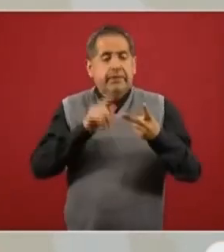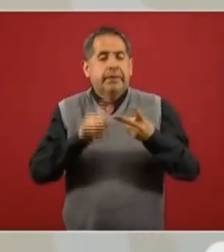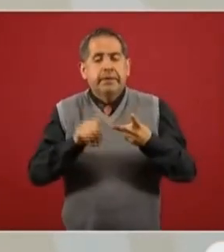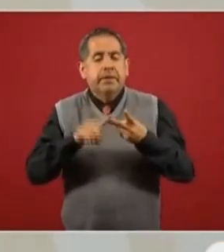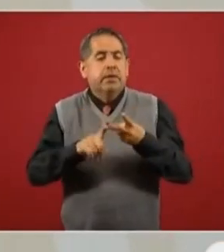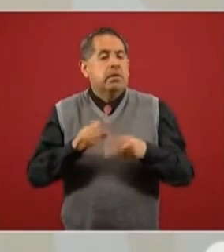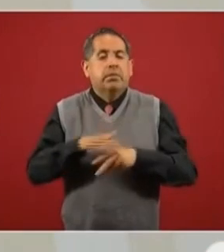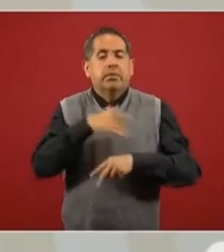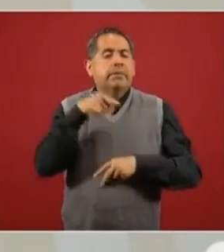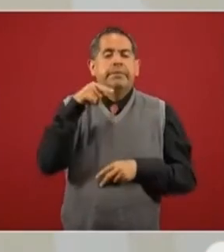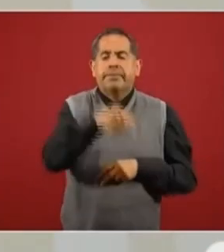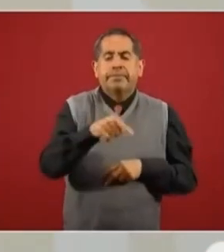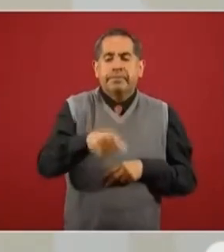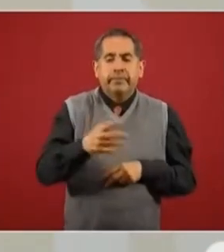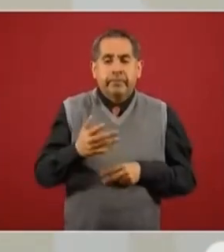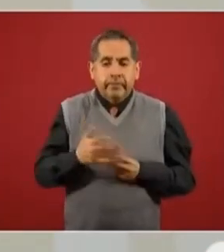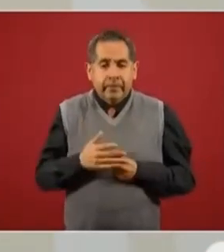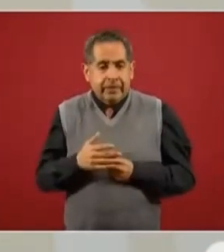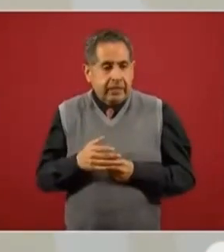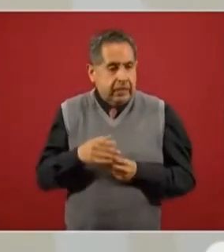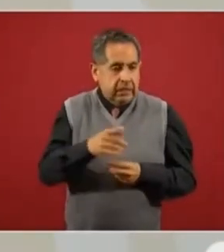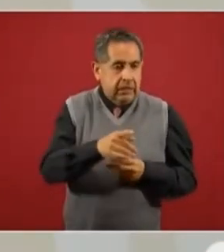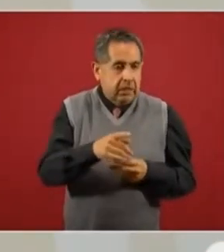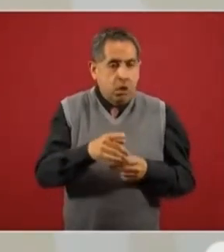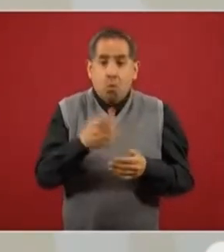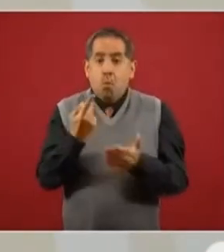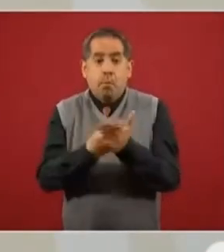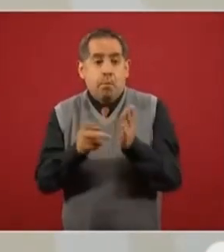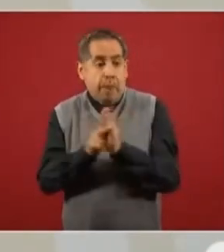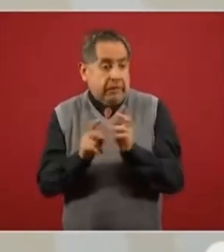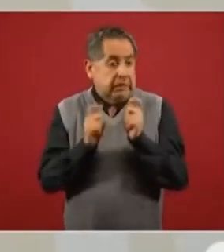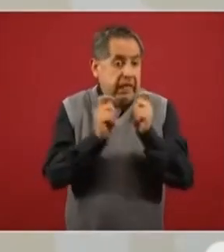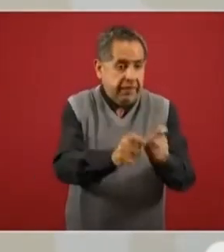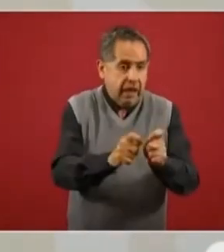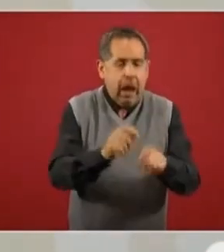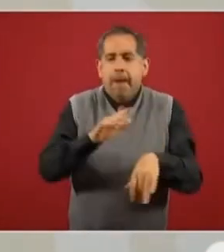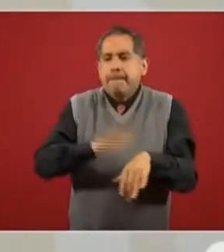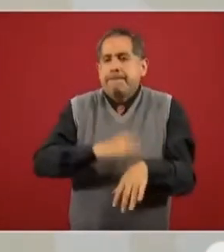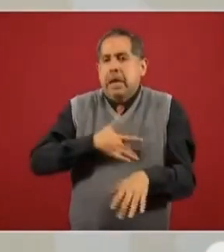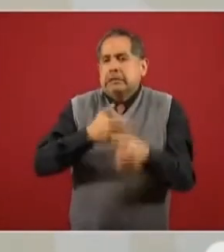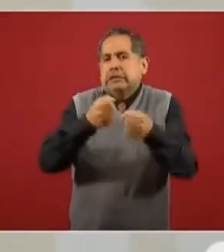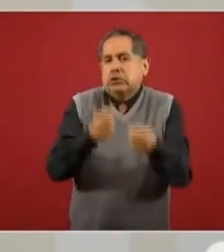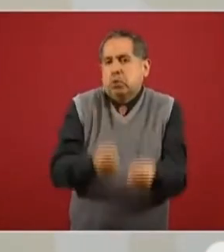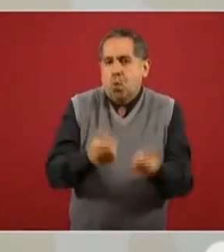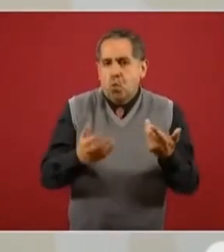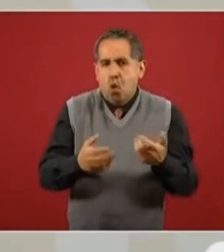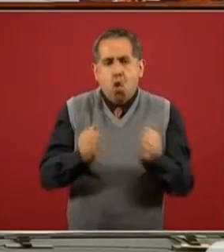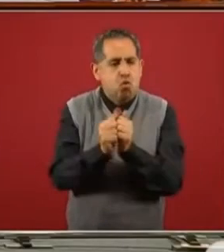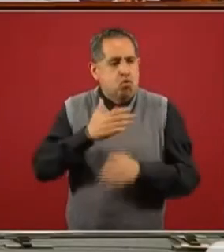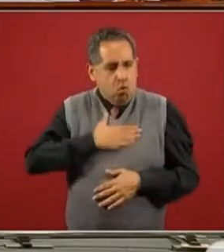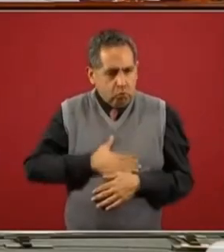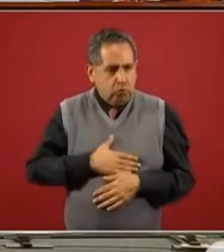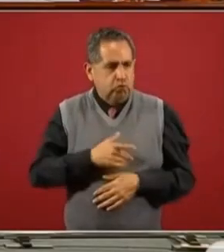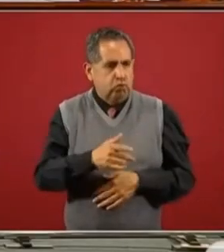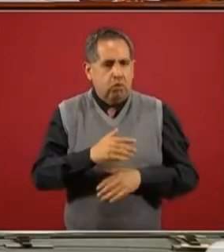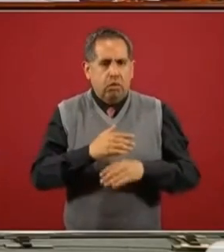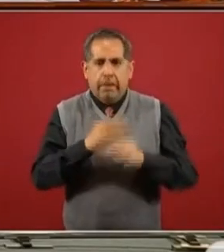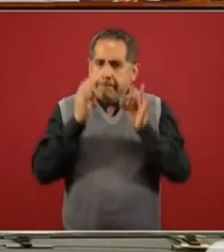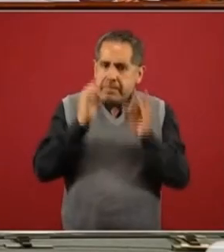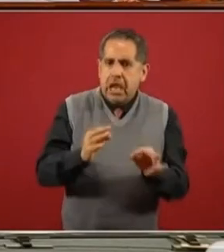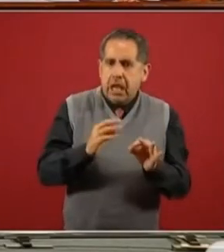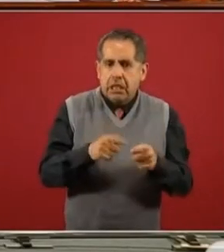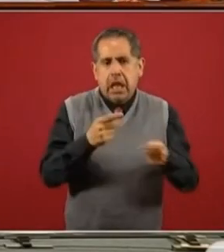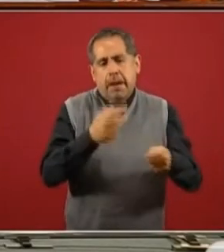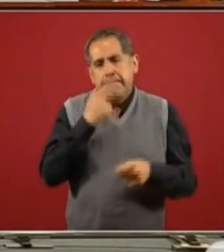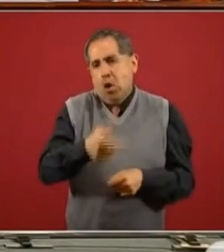segundo porque el sistema además es mucho más estable cuando contrata de una manera justa, de una manera adecuada.